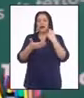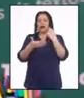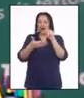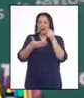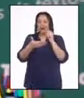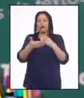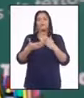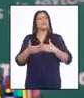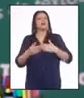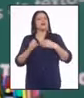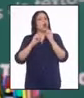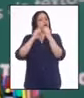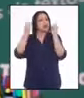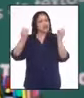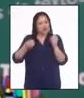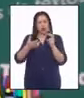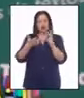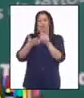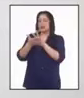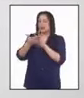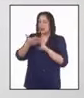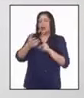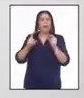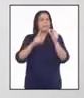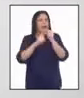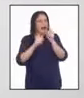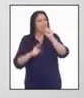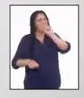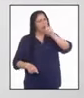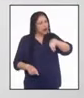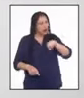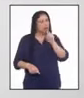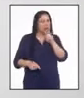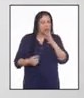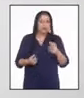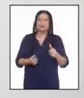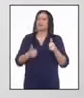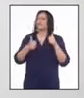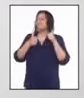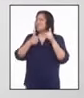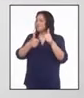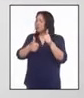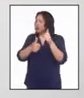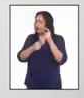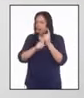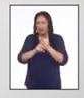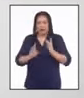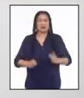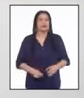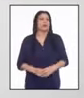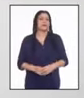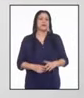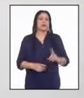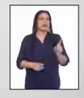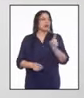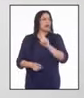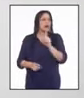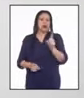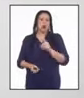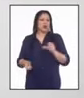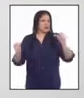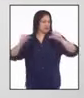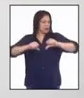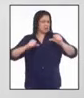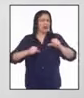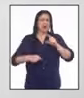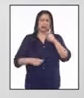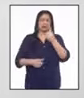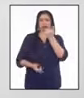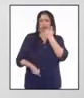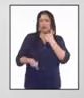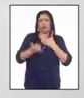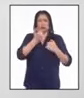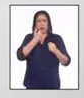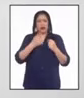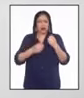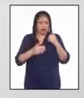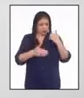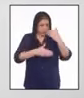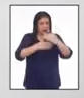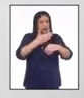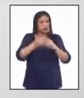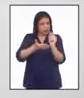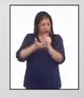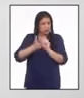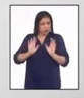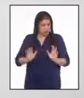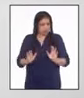la redacción de nuestro artículo de opinión. Exacto, chicas y chicos. No tiene nada de malo equivocarnos en el